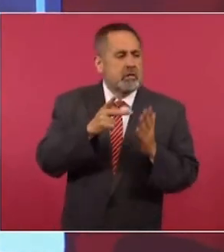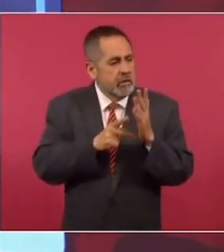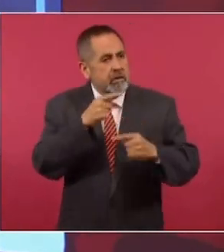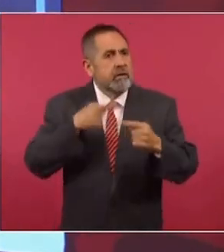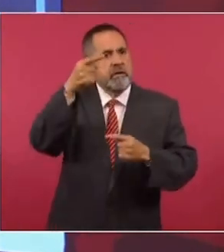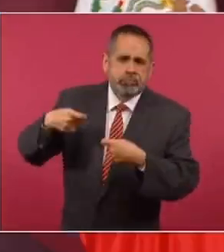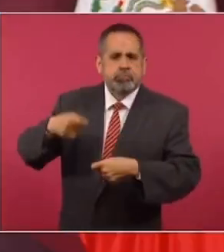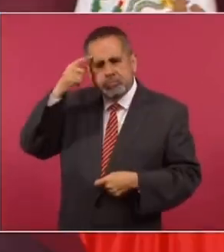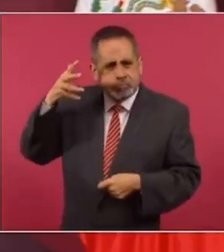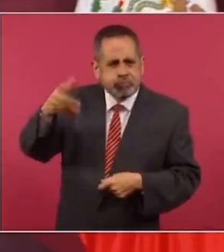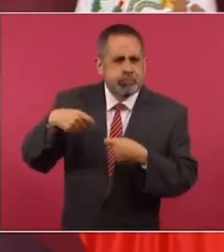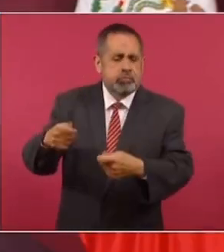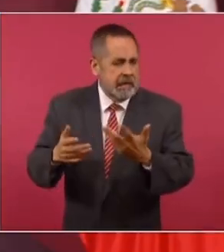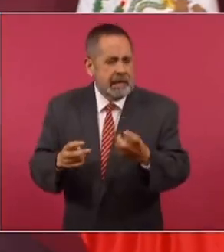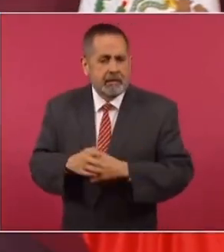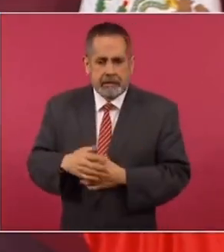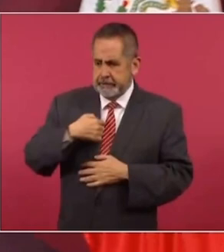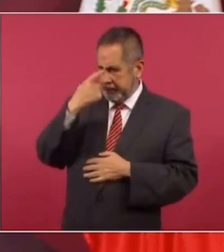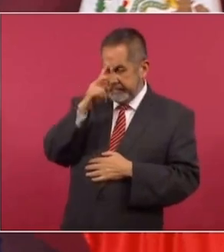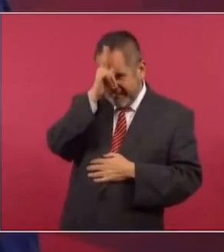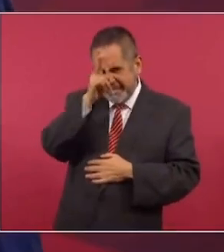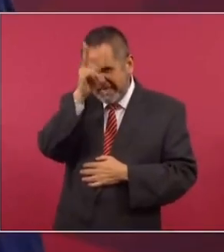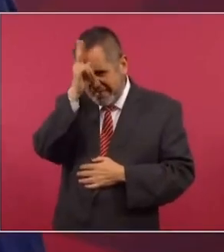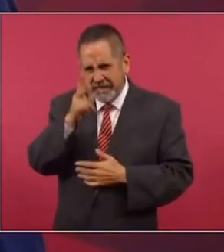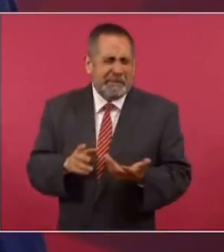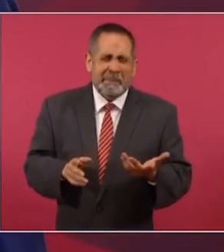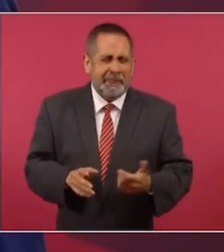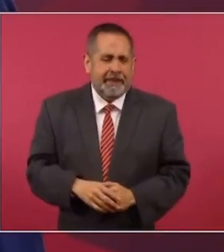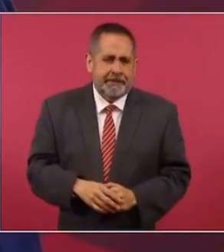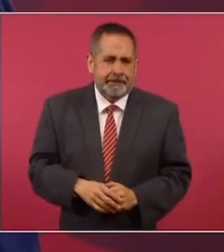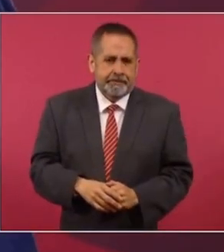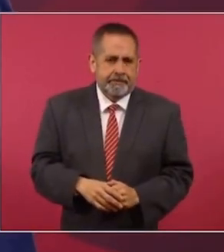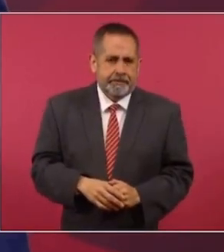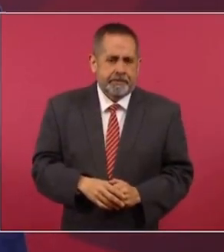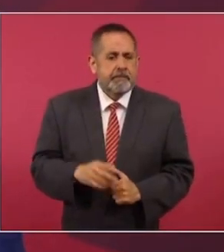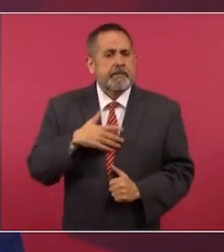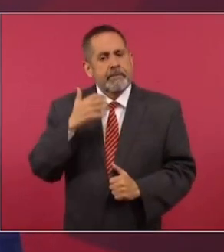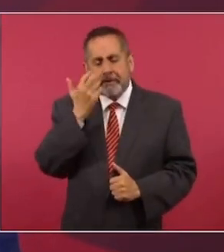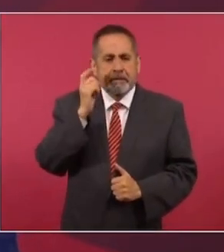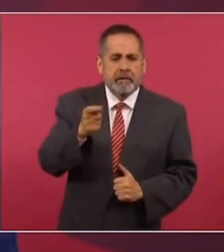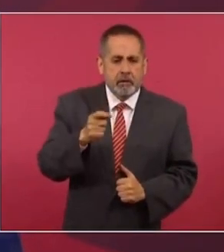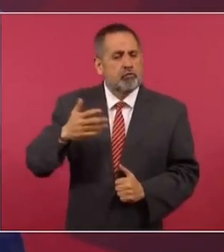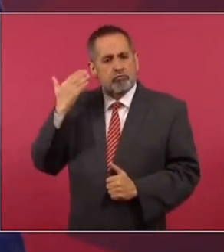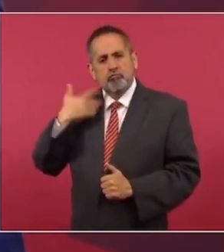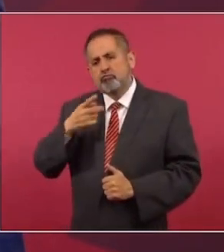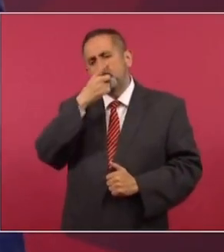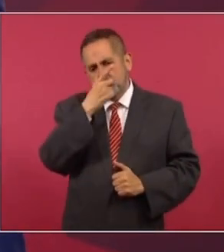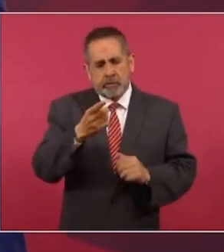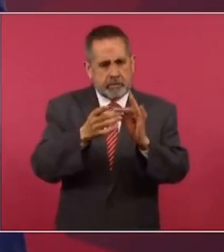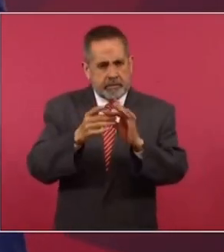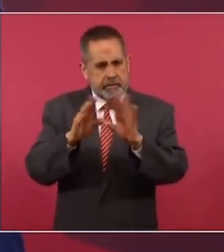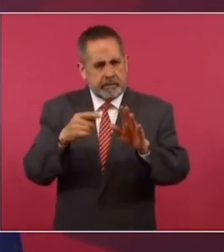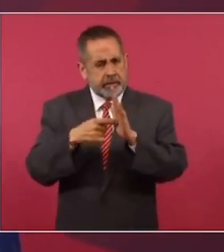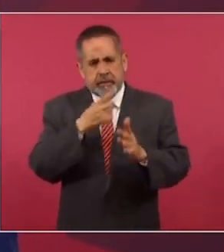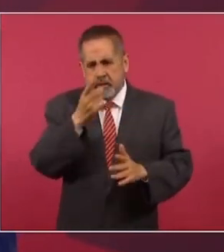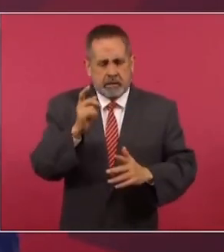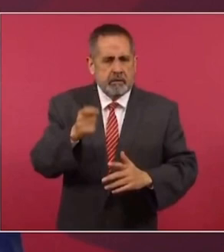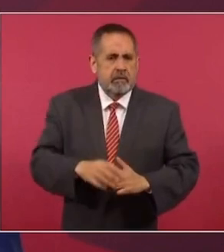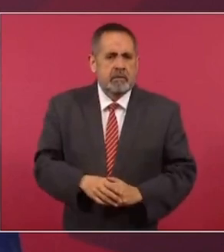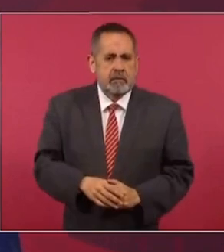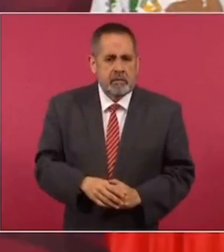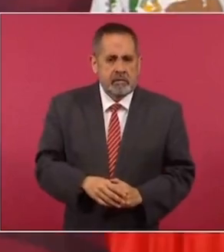no se repita. No vamos a estar pensando en venganzas. Lo que queremos es, lo dije desde el principio,